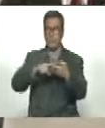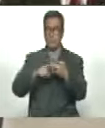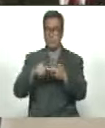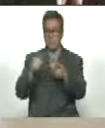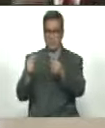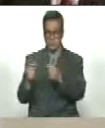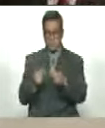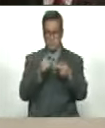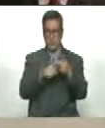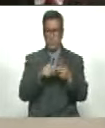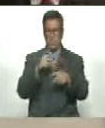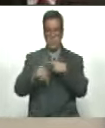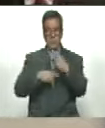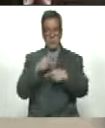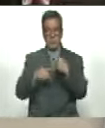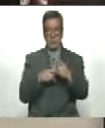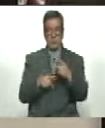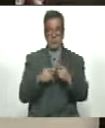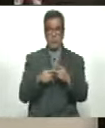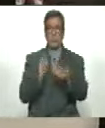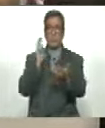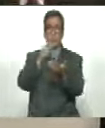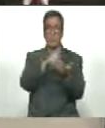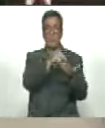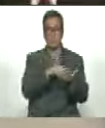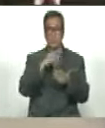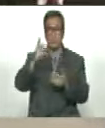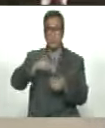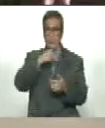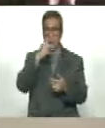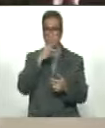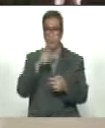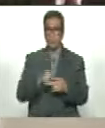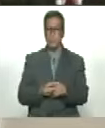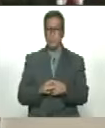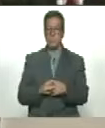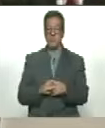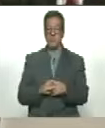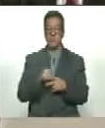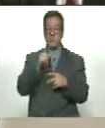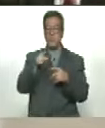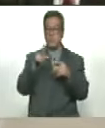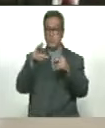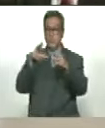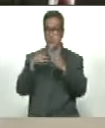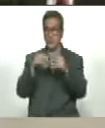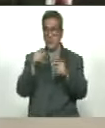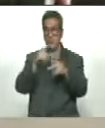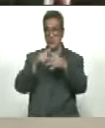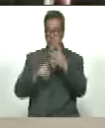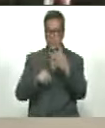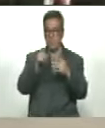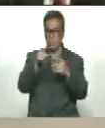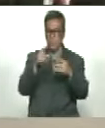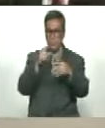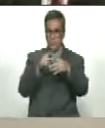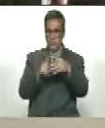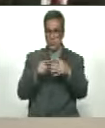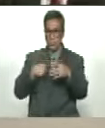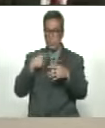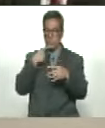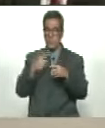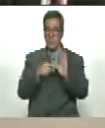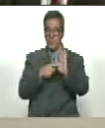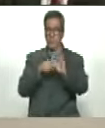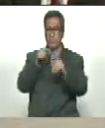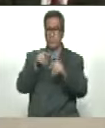economía en función del desarrollo de la participación política y sobre todas las cosas, y esto muy en relación a lo que acaba de